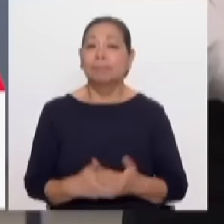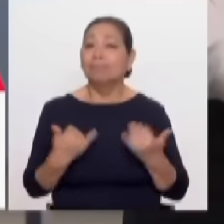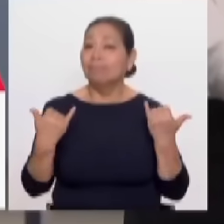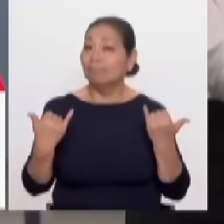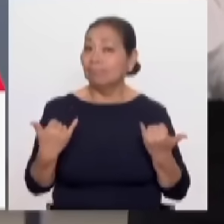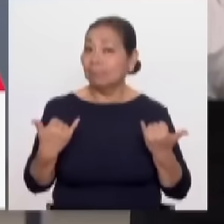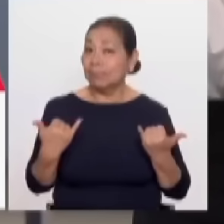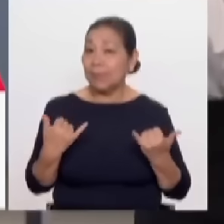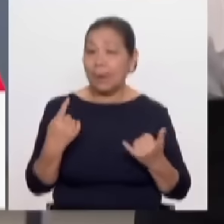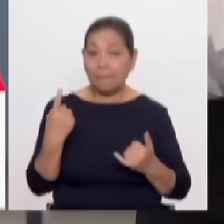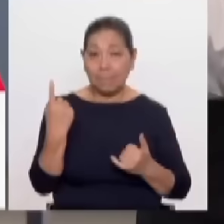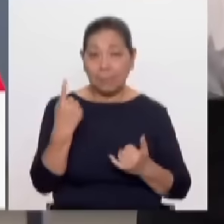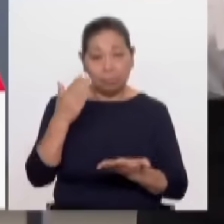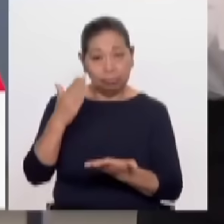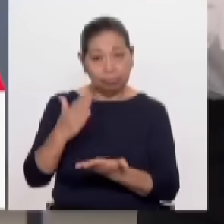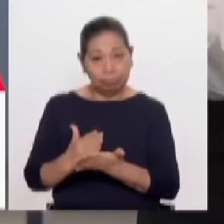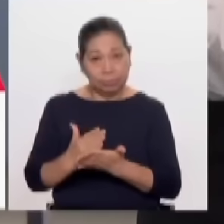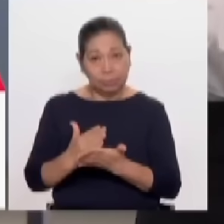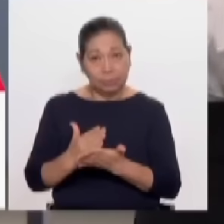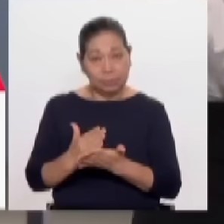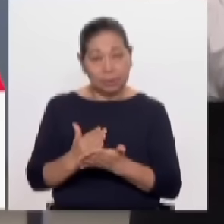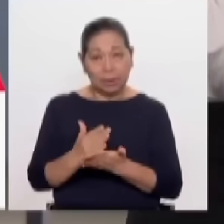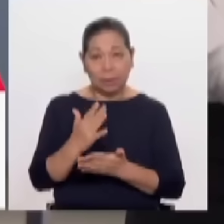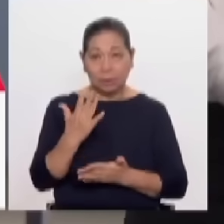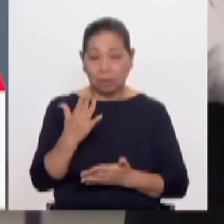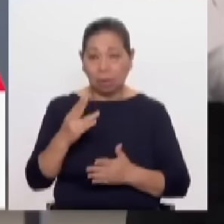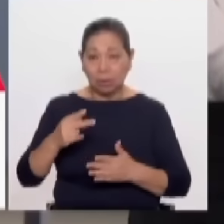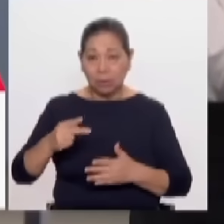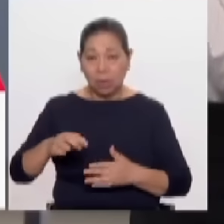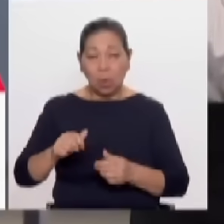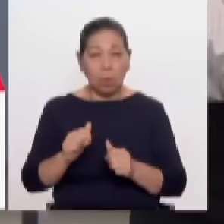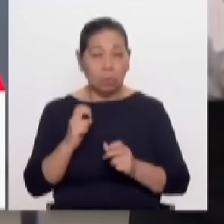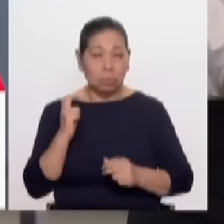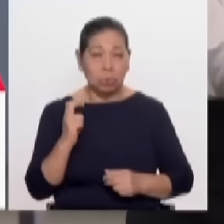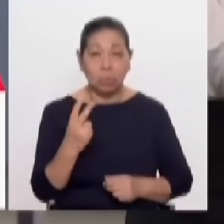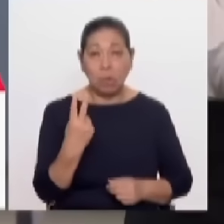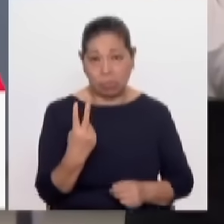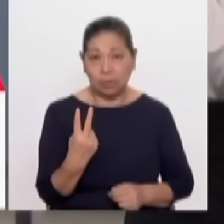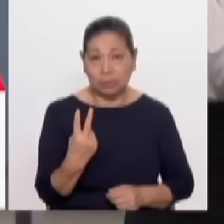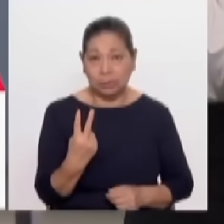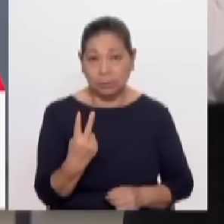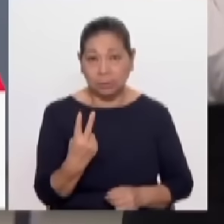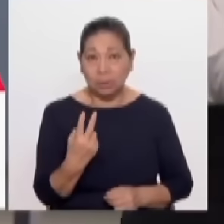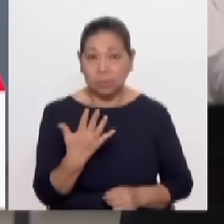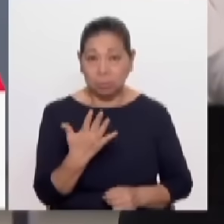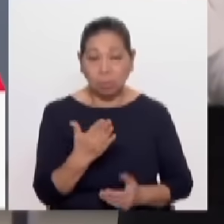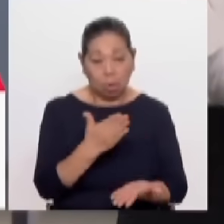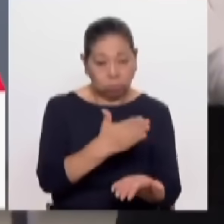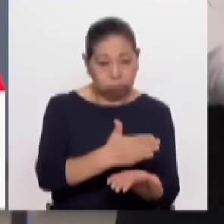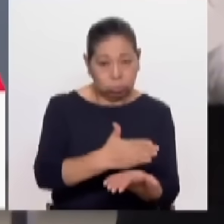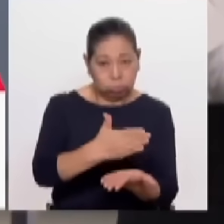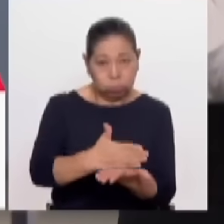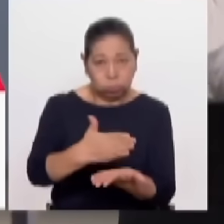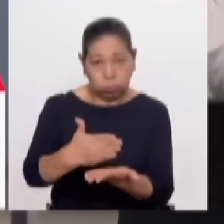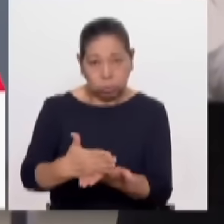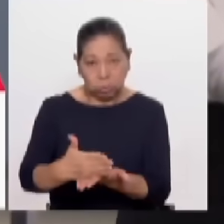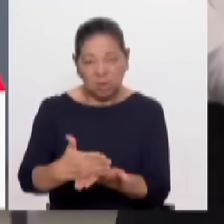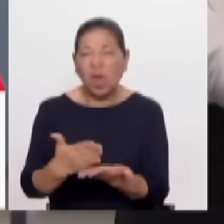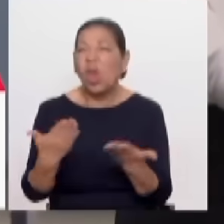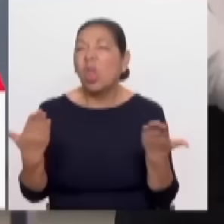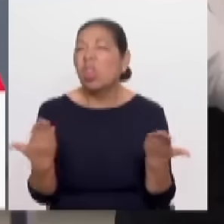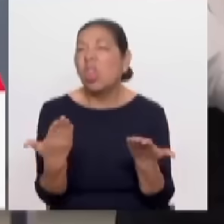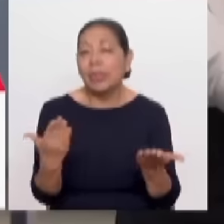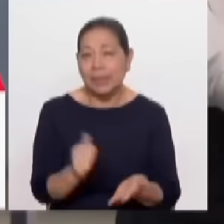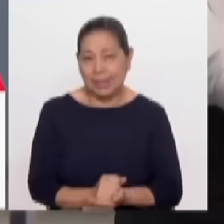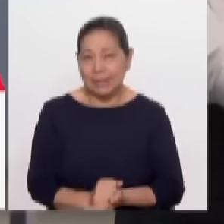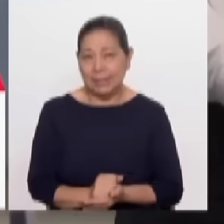Este primer tramo de 5 kilómetros de la línea 2 unirá 5 estaciones que están